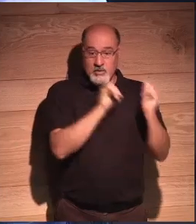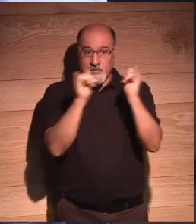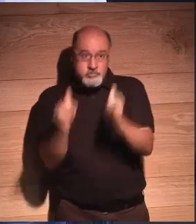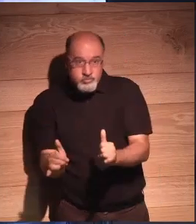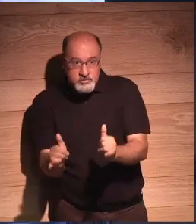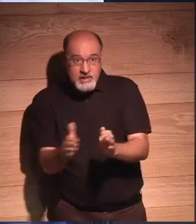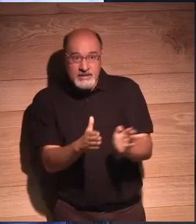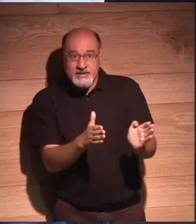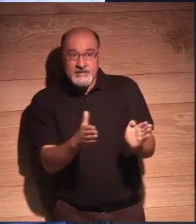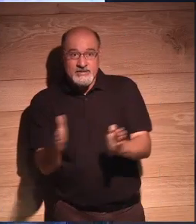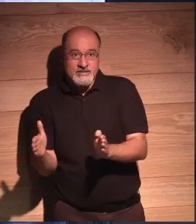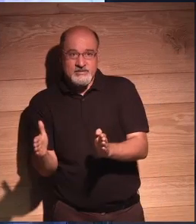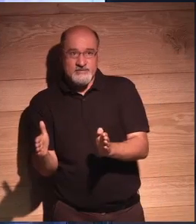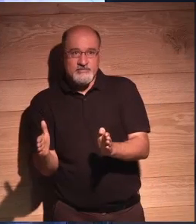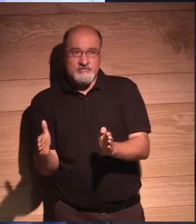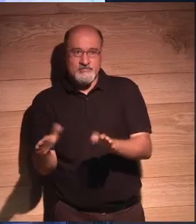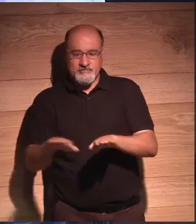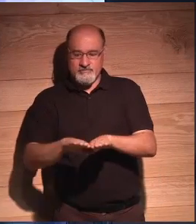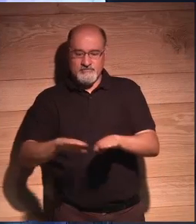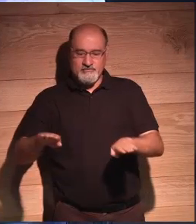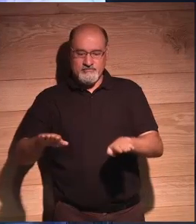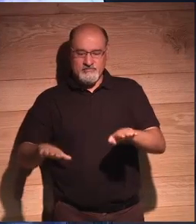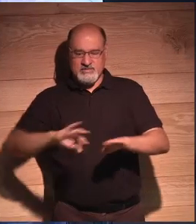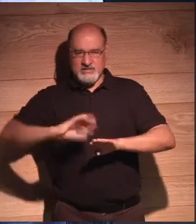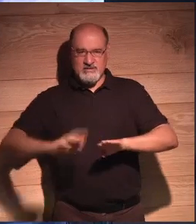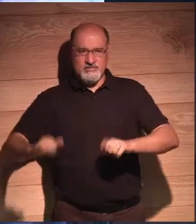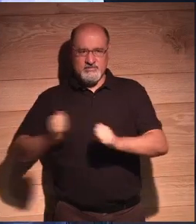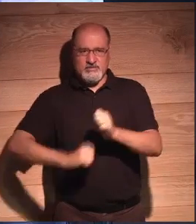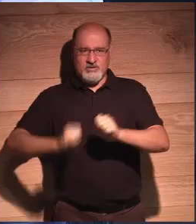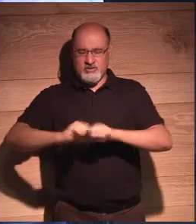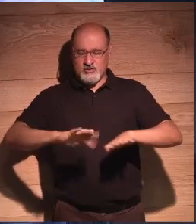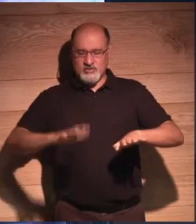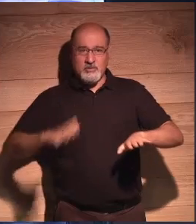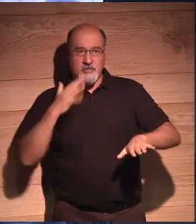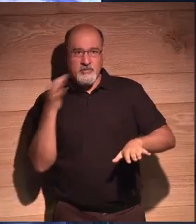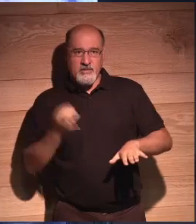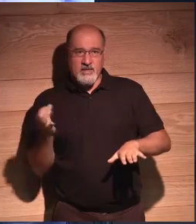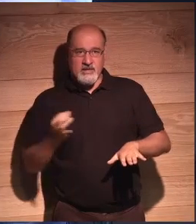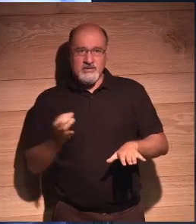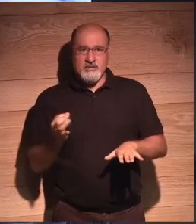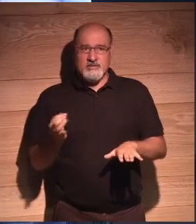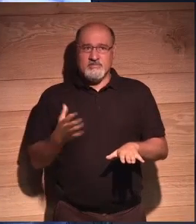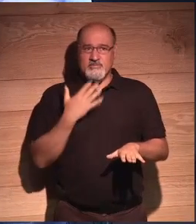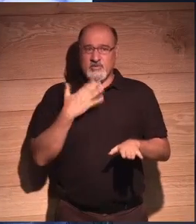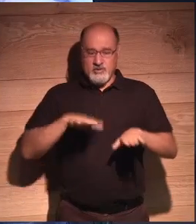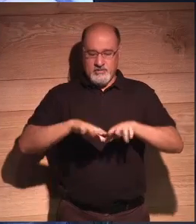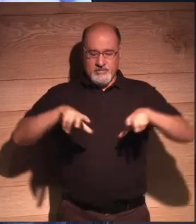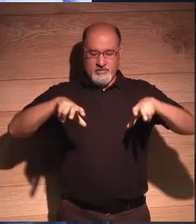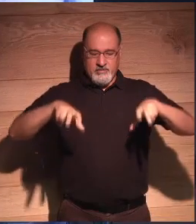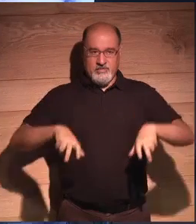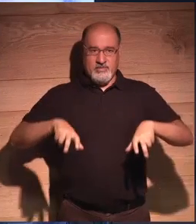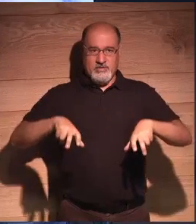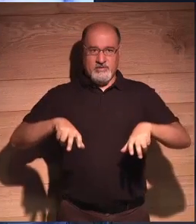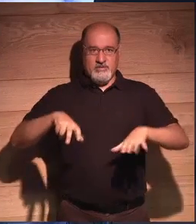alunizado. De pronto vieron que era como bastante rocoso y podía ser un poco peligroso para el LEM, que era muy frágil,